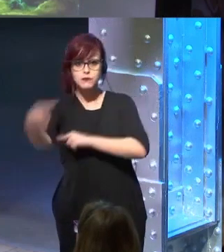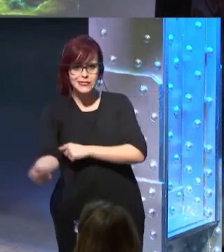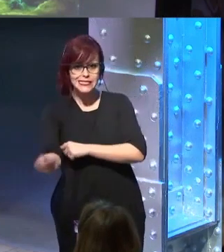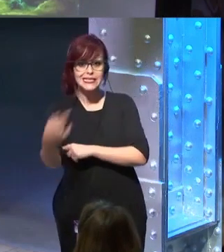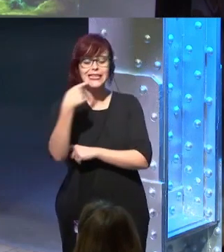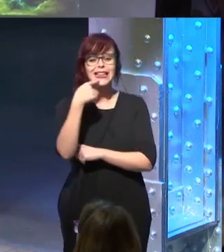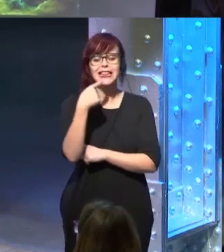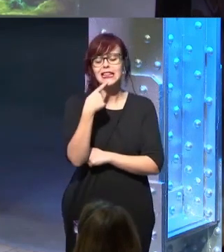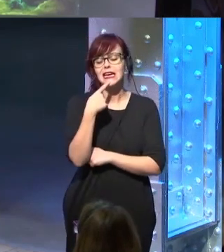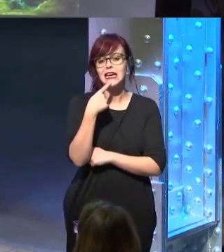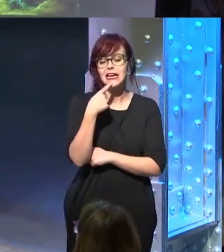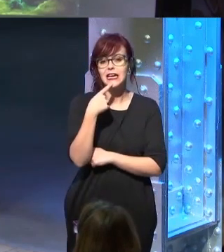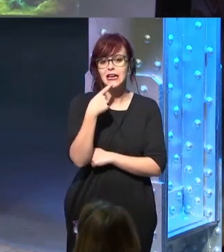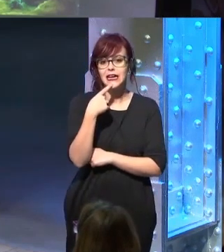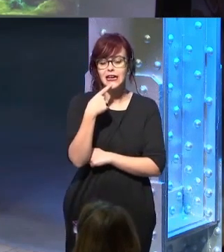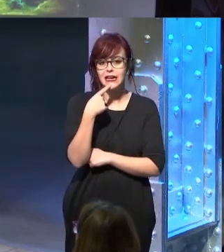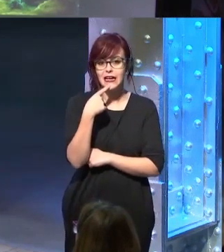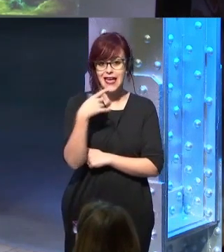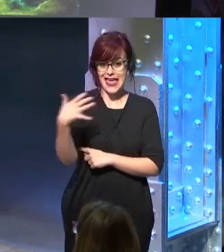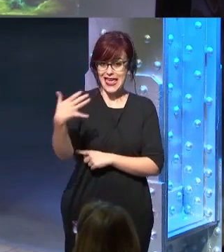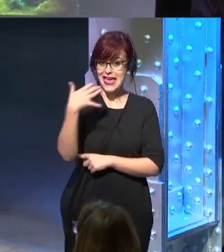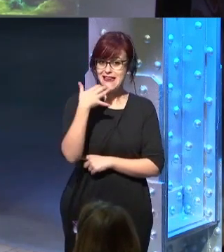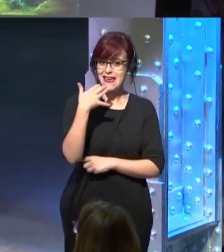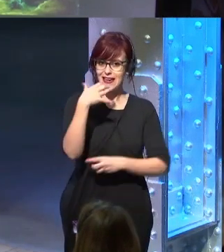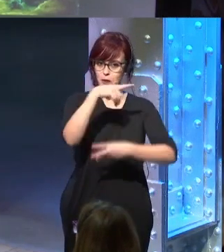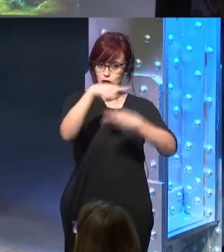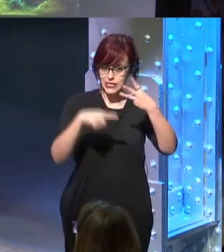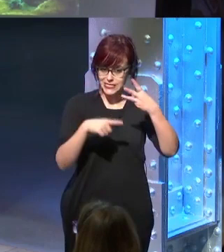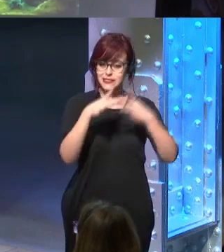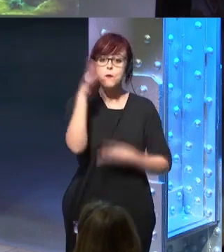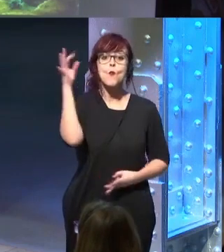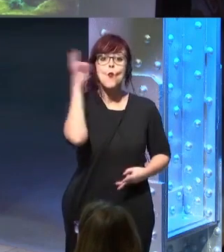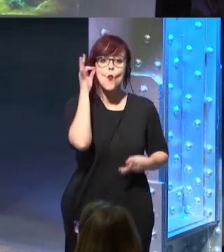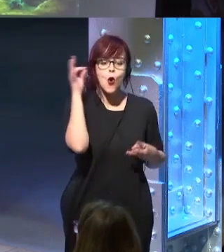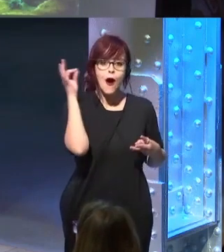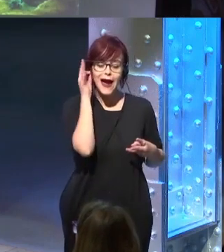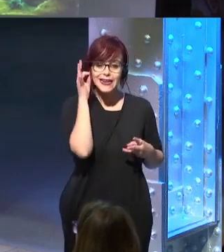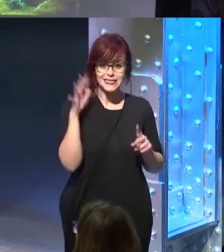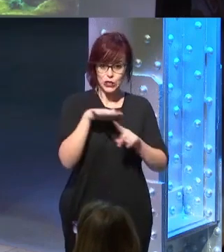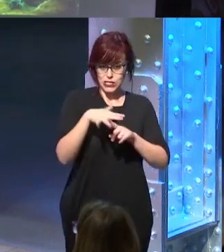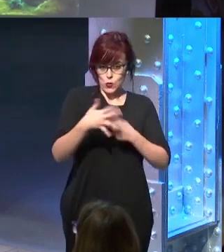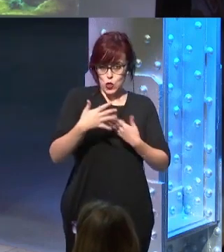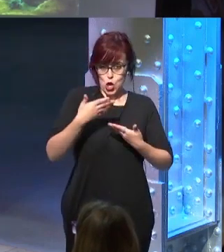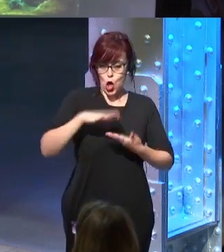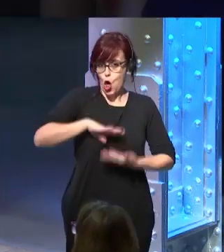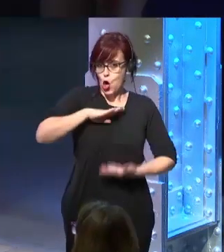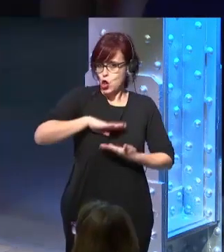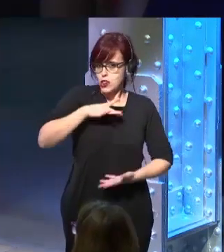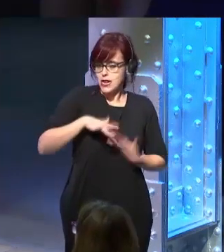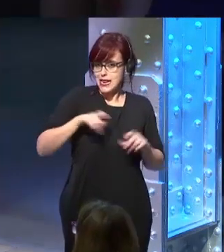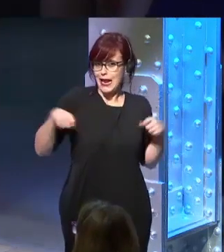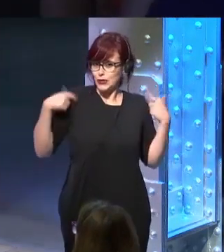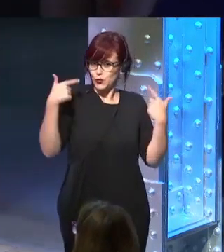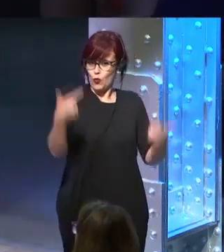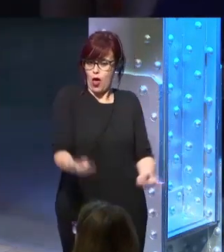ejemplos de todos estos procedimientos de mujeres cuya condición natural no hacía